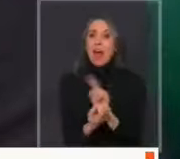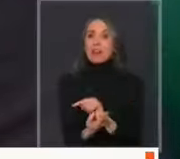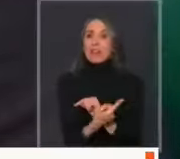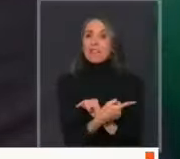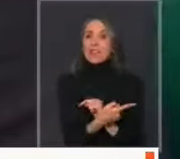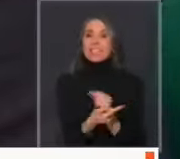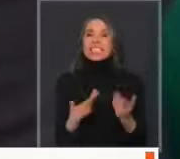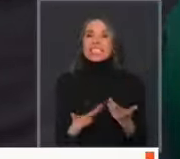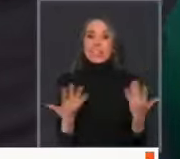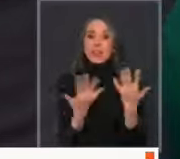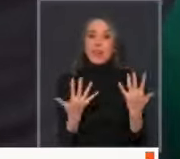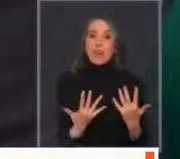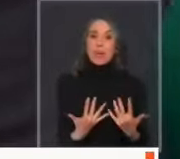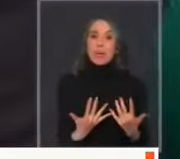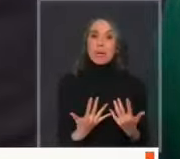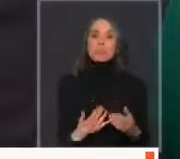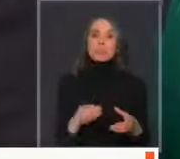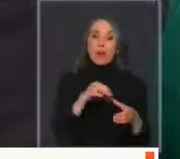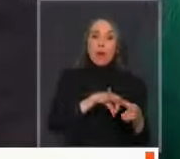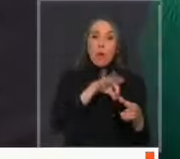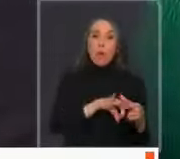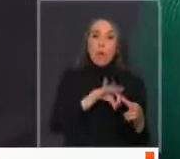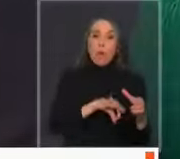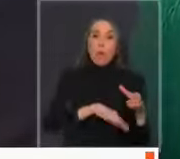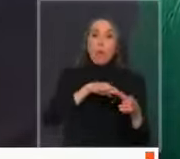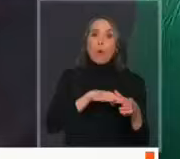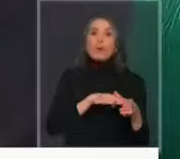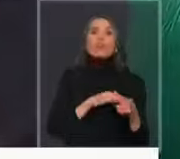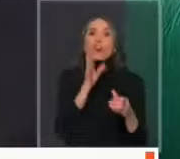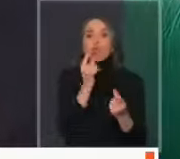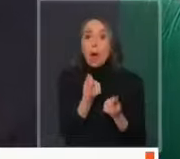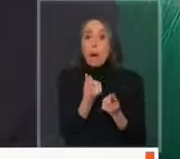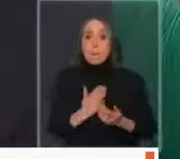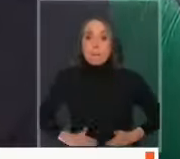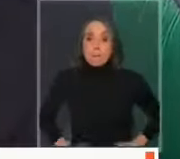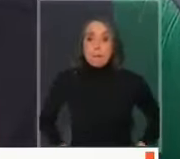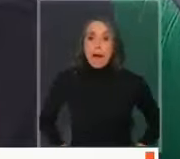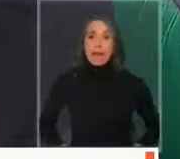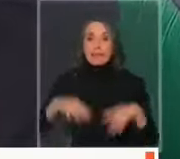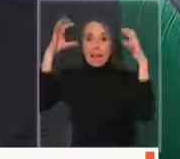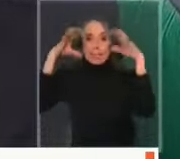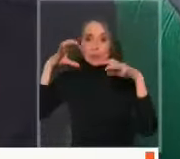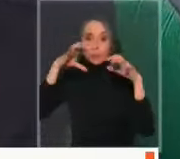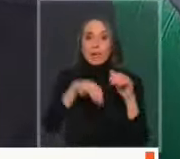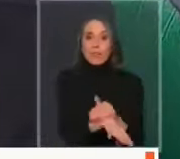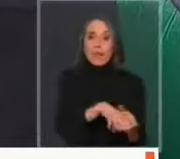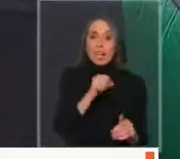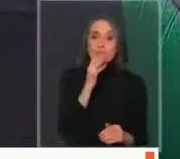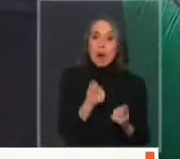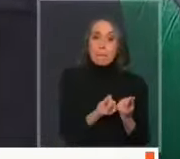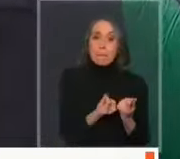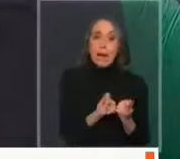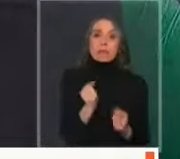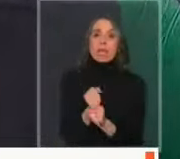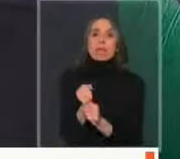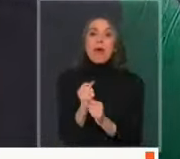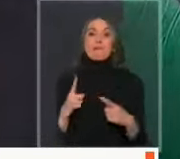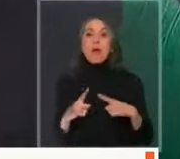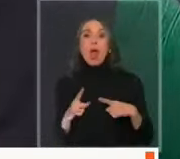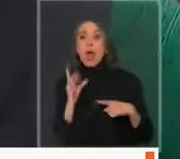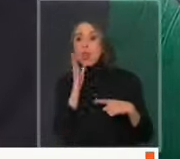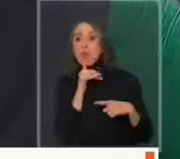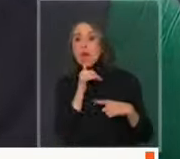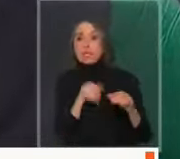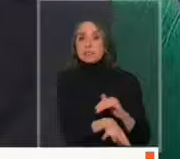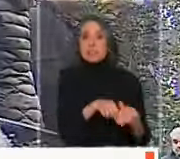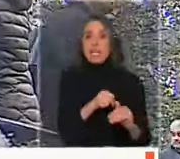eso sirve, ¿por qué? Porque yo las voy juntando y para las vaquitas flacas, cuando llueve y no, uno no tiene, como no trabaja, ahí uno